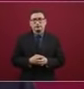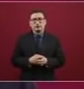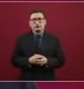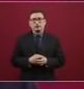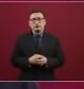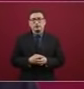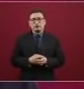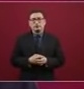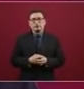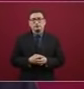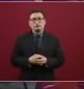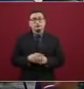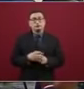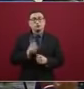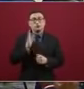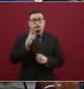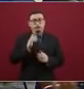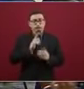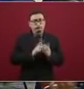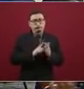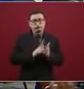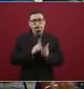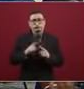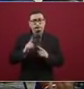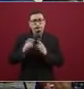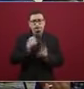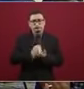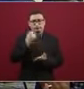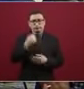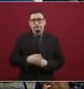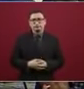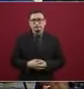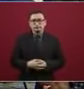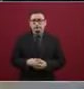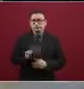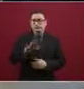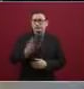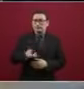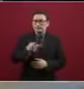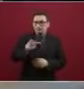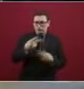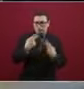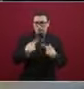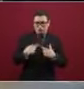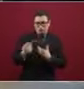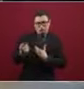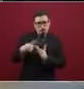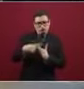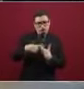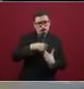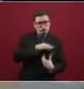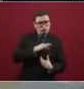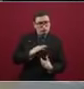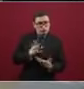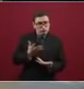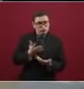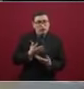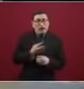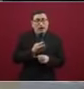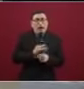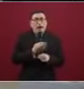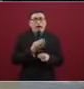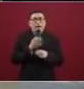iniciativas aprobadas. Adelante. Y en cuanto a la reclutación, ¿se podrá dar mientras está el proceso legislativo? ¿Perdón? ¿La